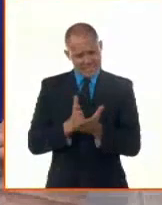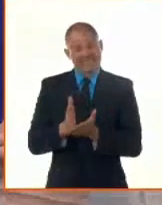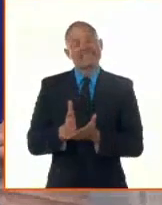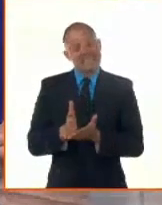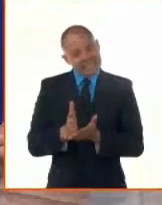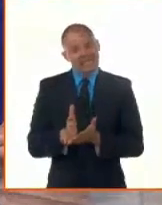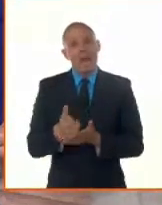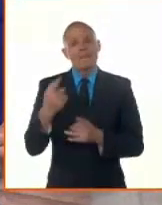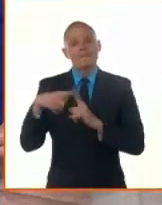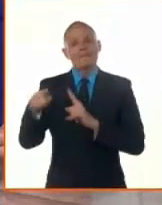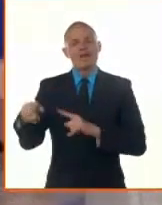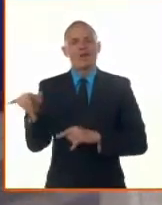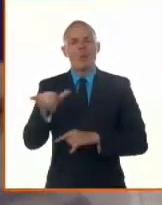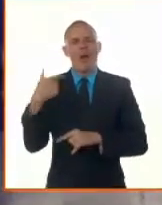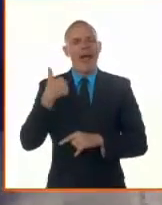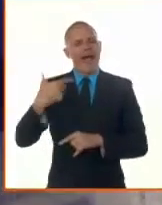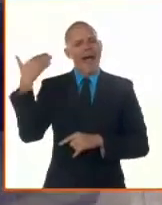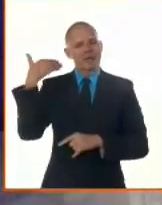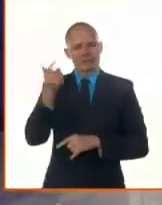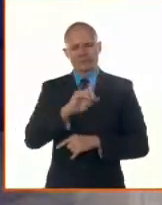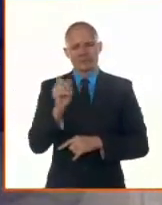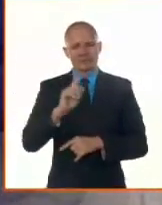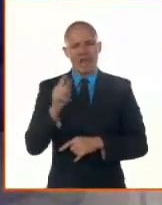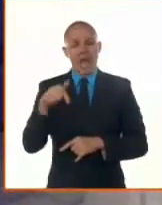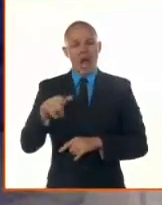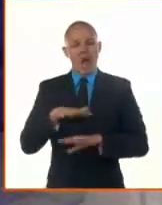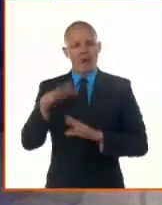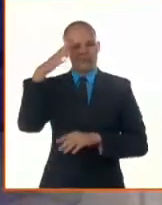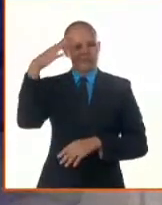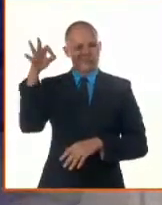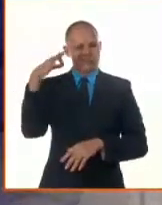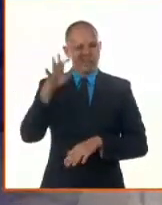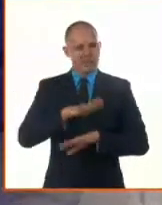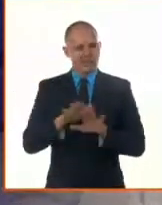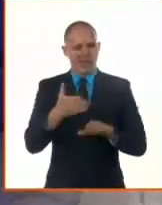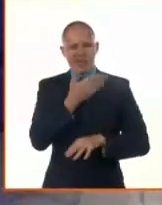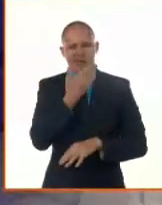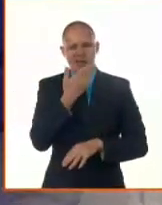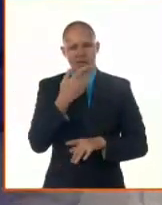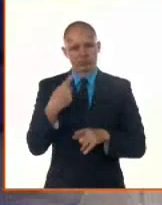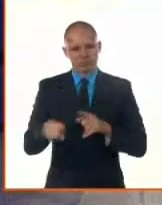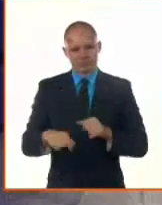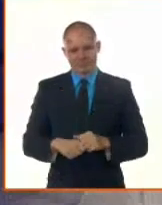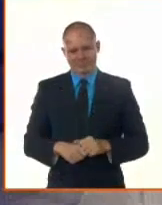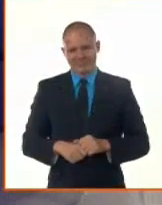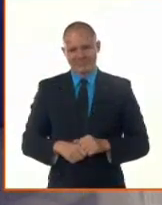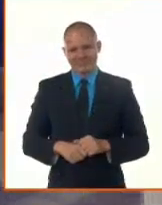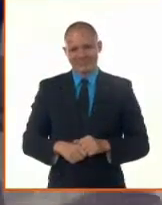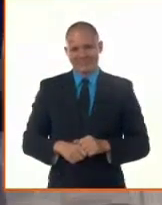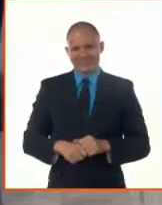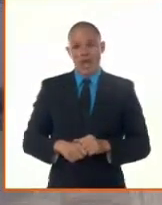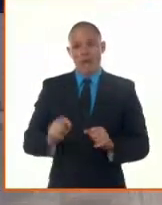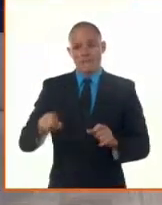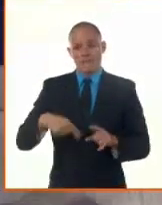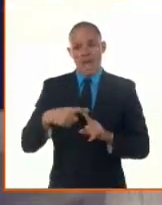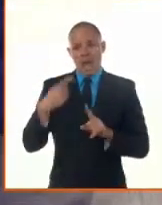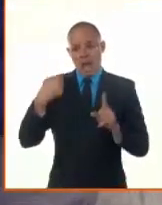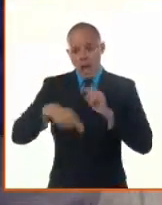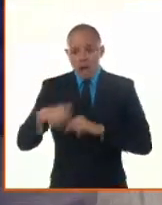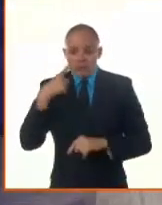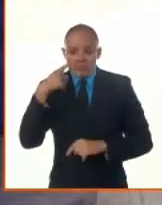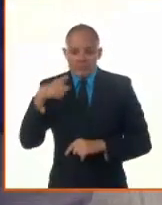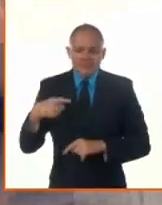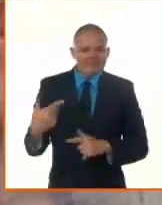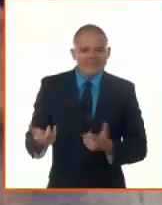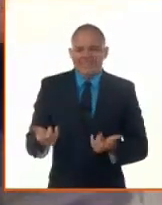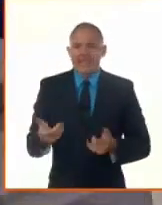entonces tiene que tener mucho cuidado y en medio de eso hay una reforma judicial Qué bueno ya te